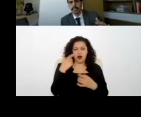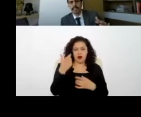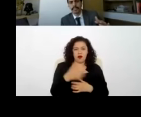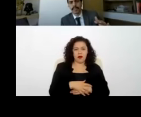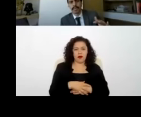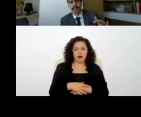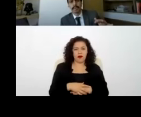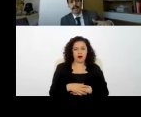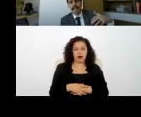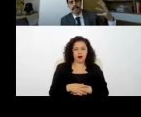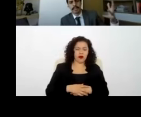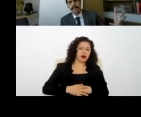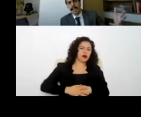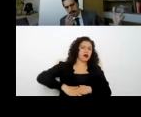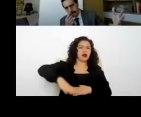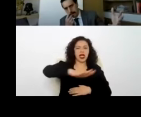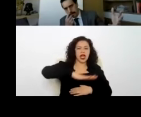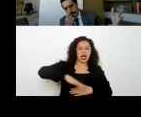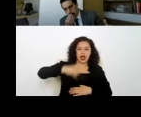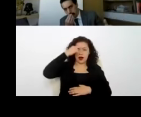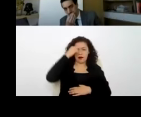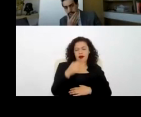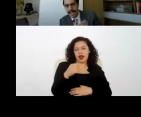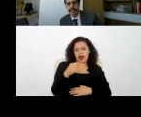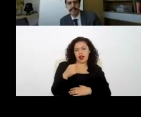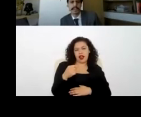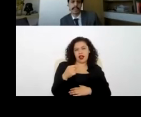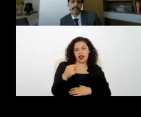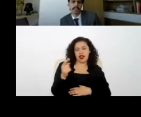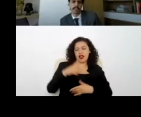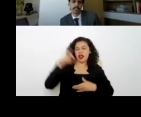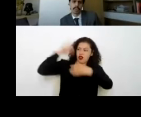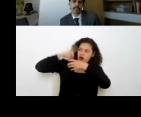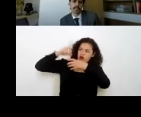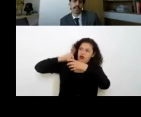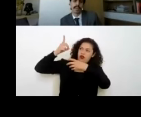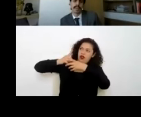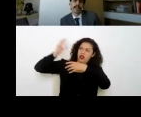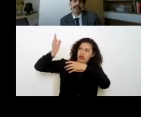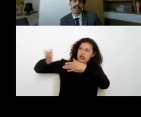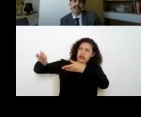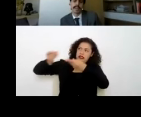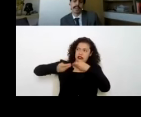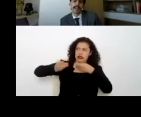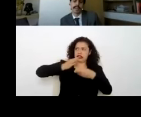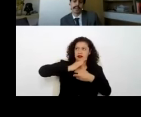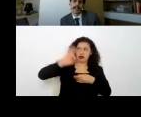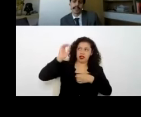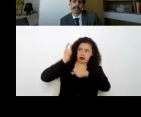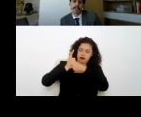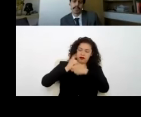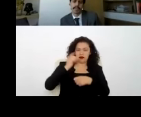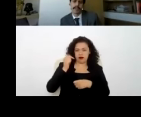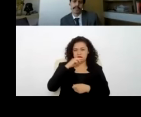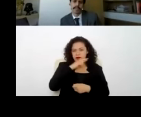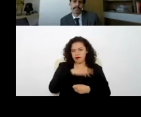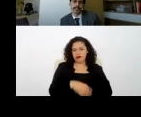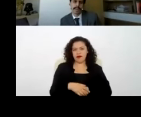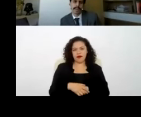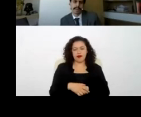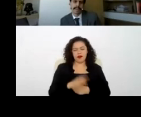piso para identificar a los donantes de estos montos. Les recuerdo lo de